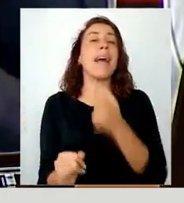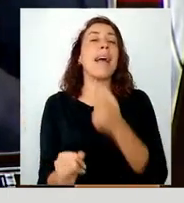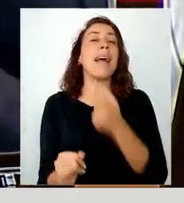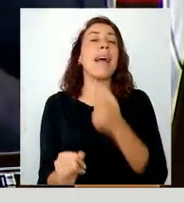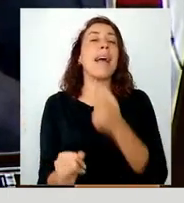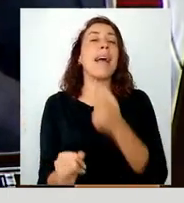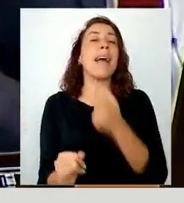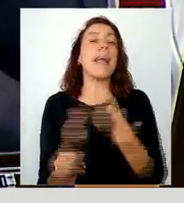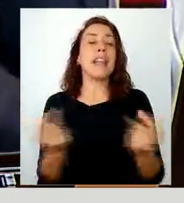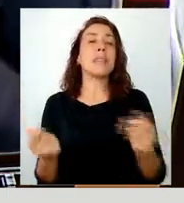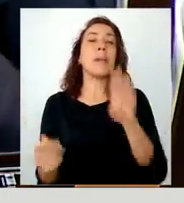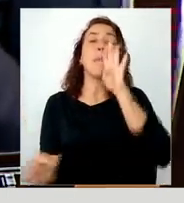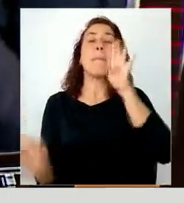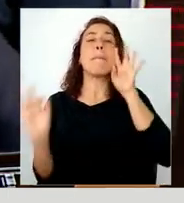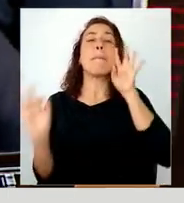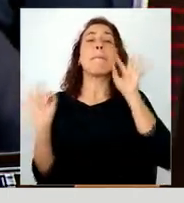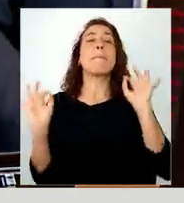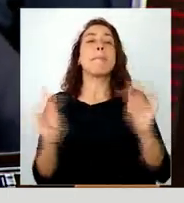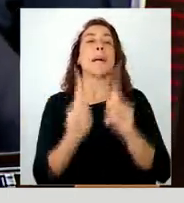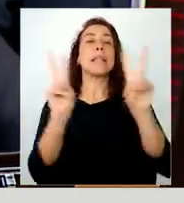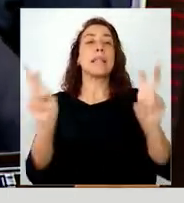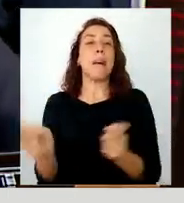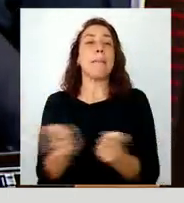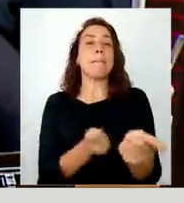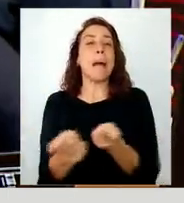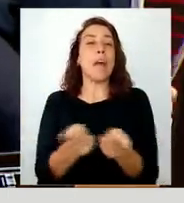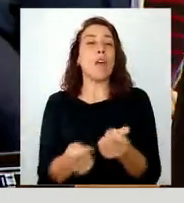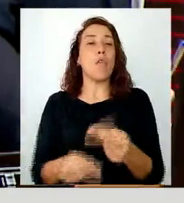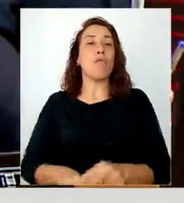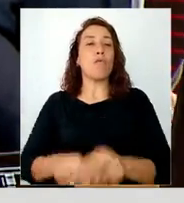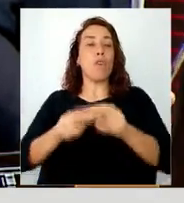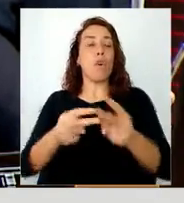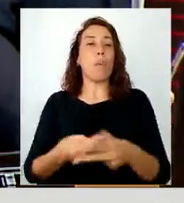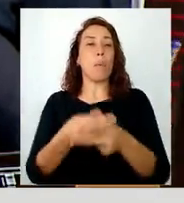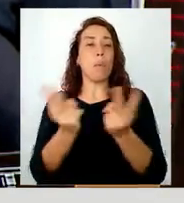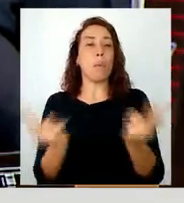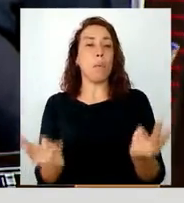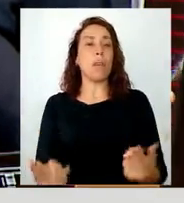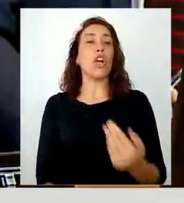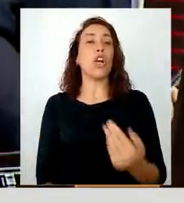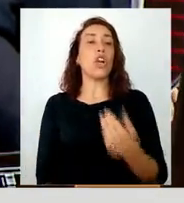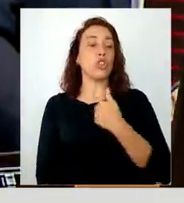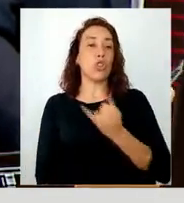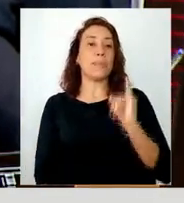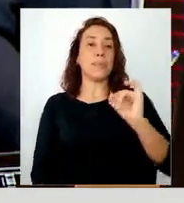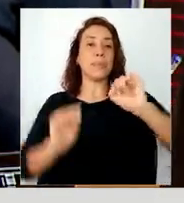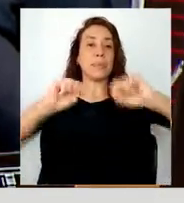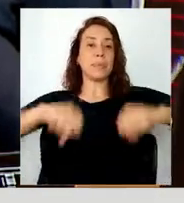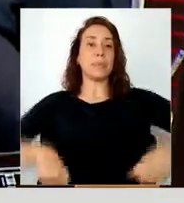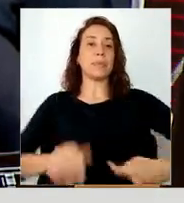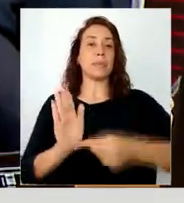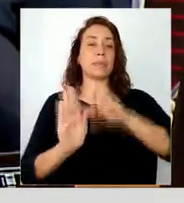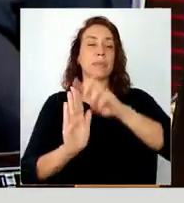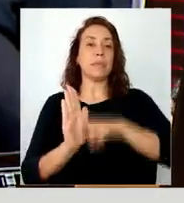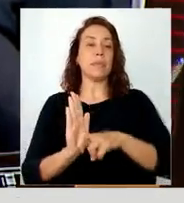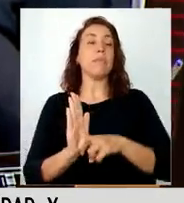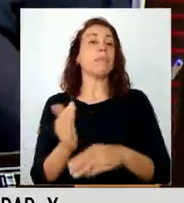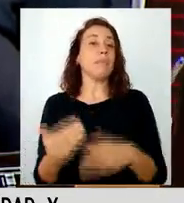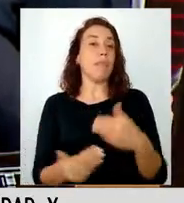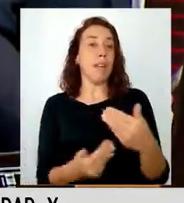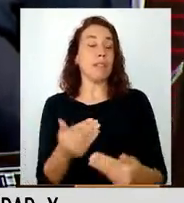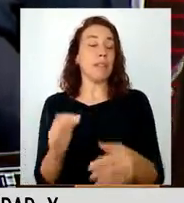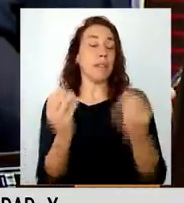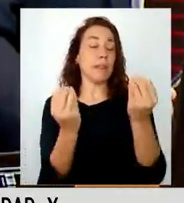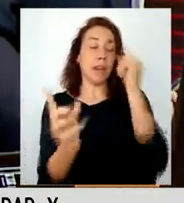en materia de manejo de los fondos públicos voy a aprobar este proyecto Porque además de avanzar en este sentido también